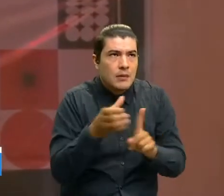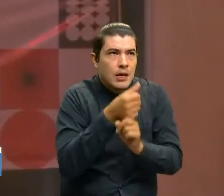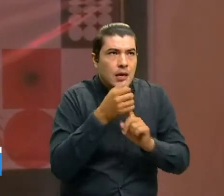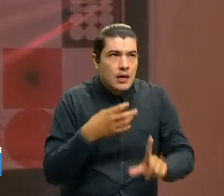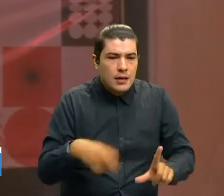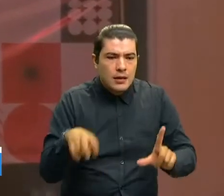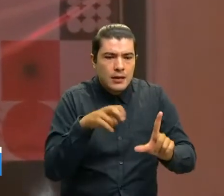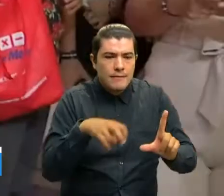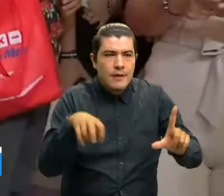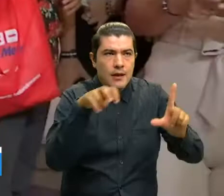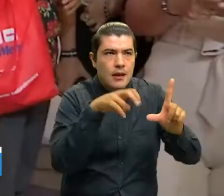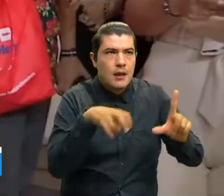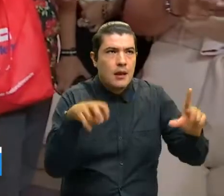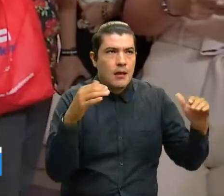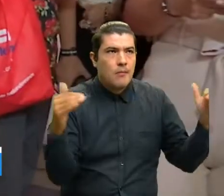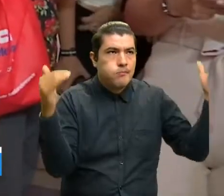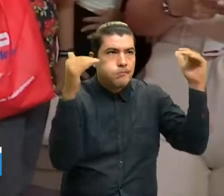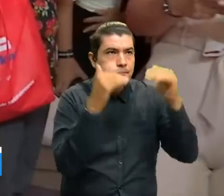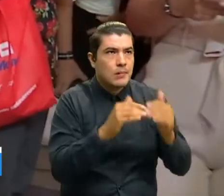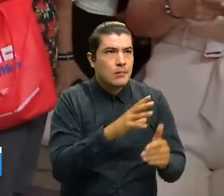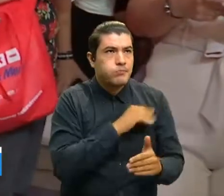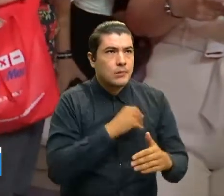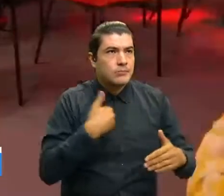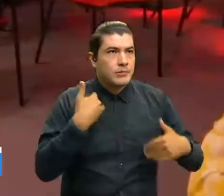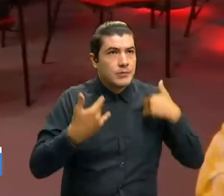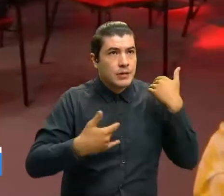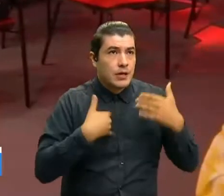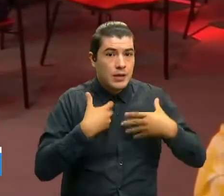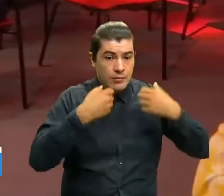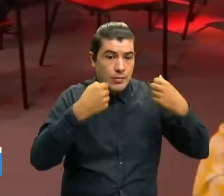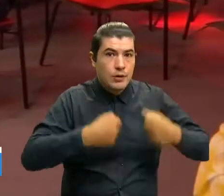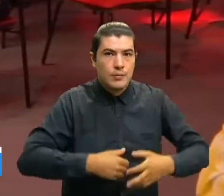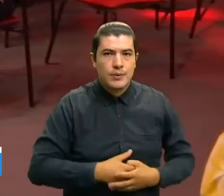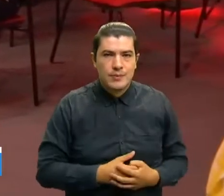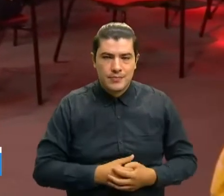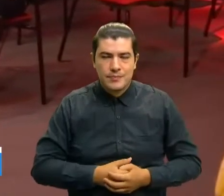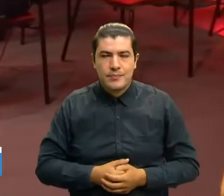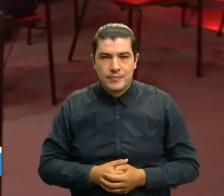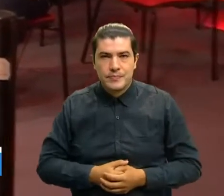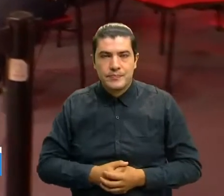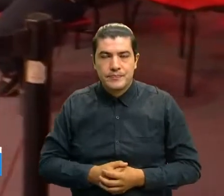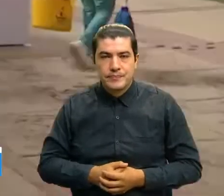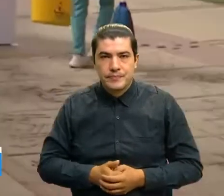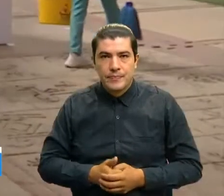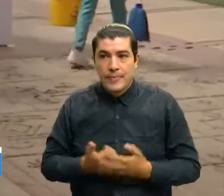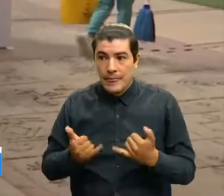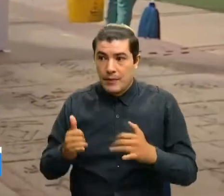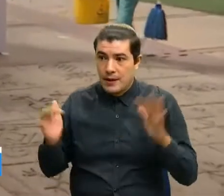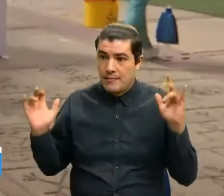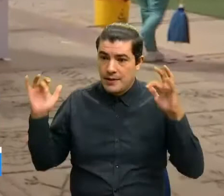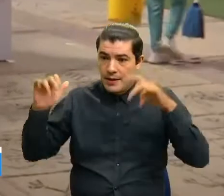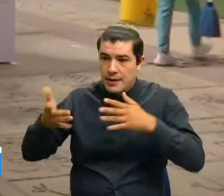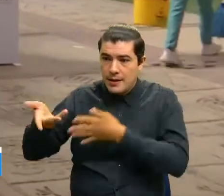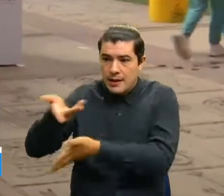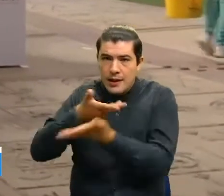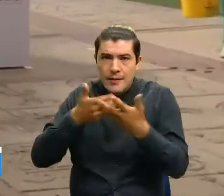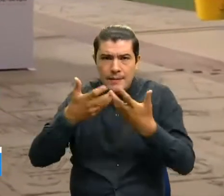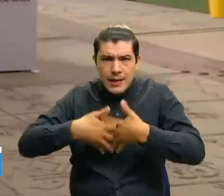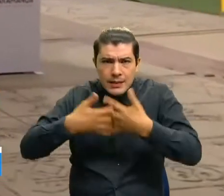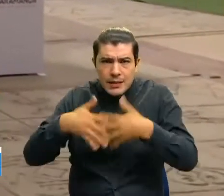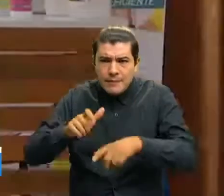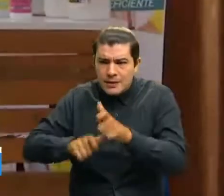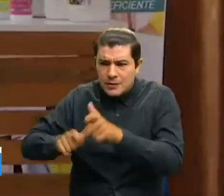niveles de satisfacción propios y de otras personas. Este espacio permitió la participación de empresarios de la